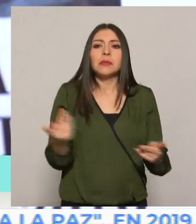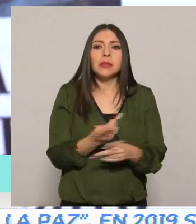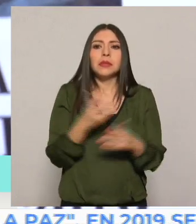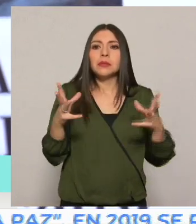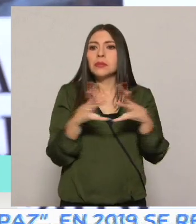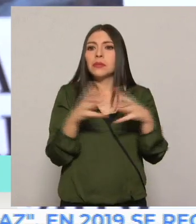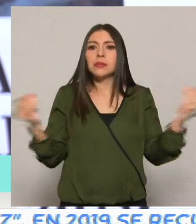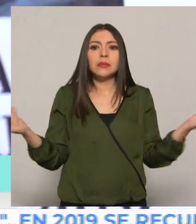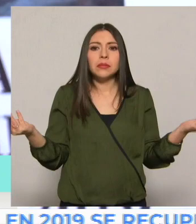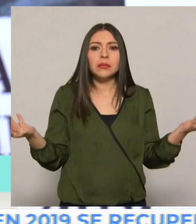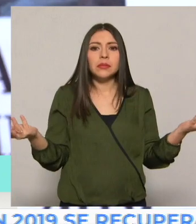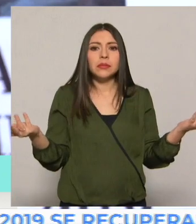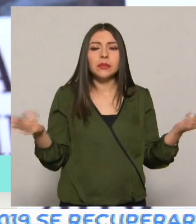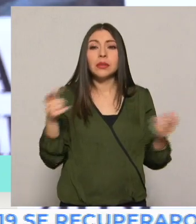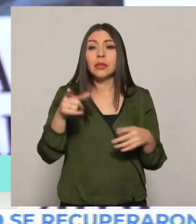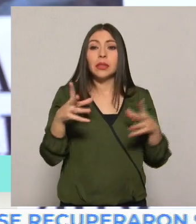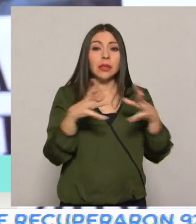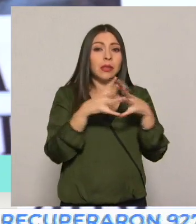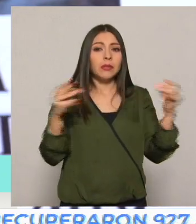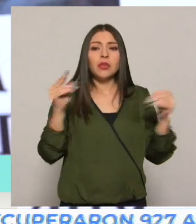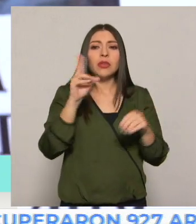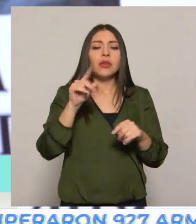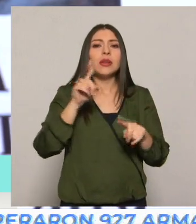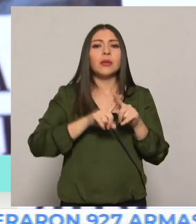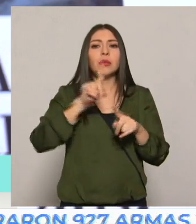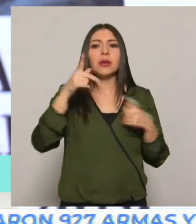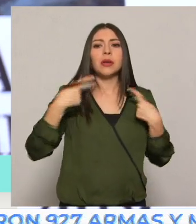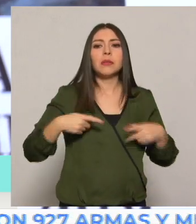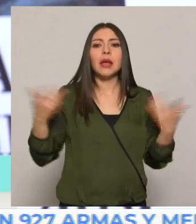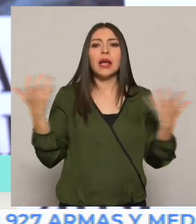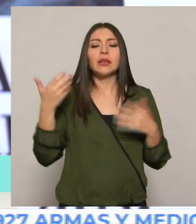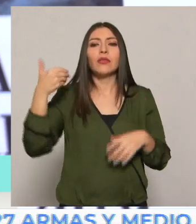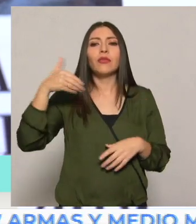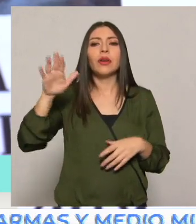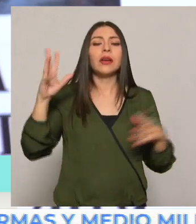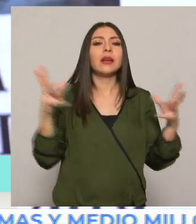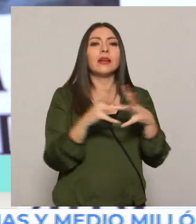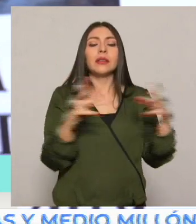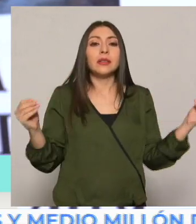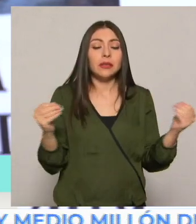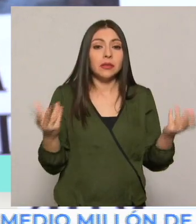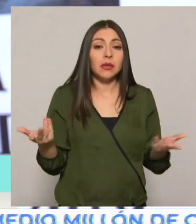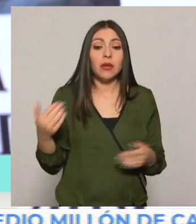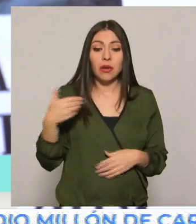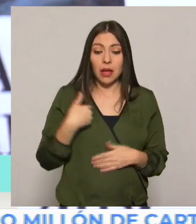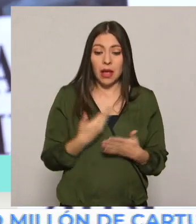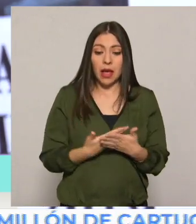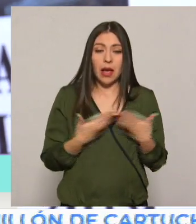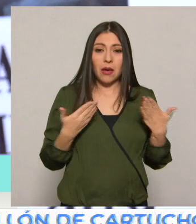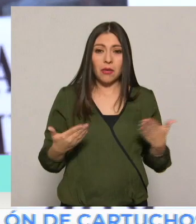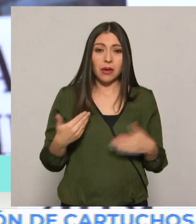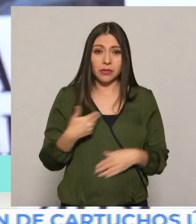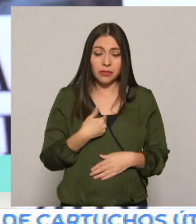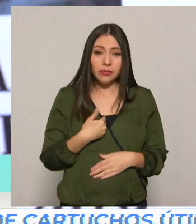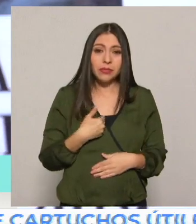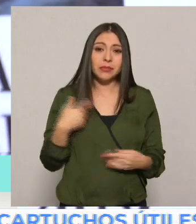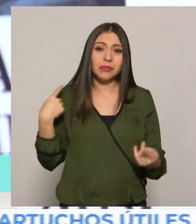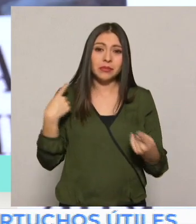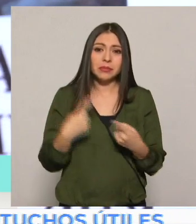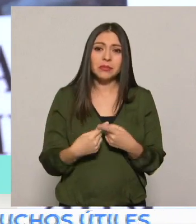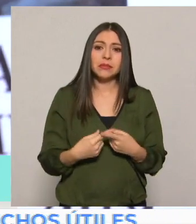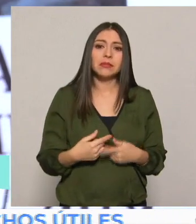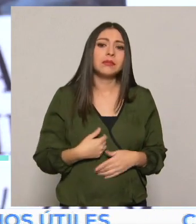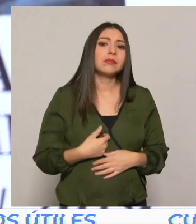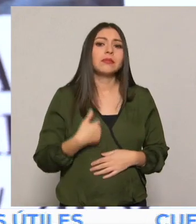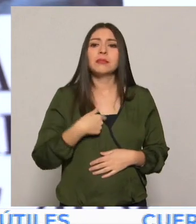O sea, Natalie no desapareció, a Natalie la desaparecieron. Y yo al día de hoy te voy a decir, yo voy a